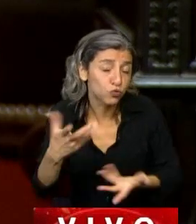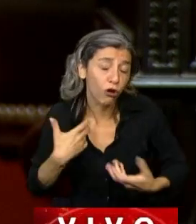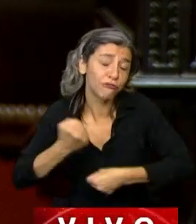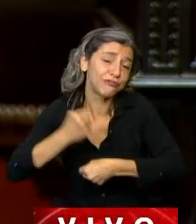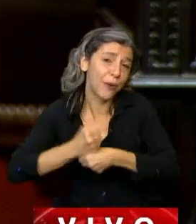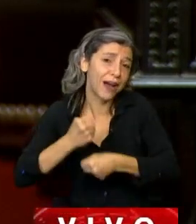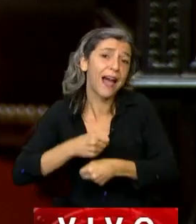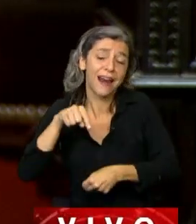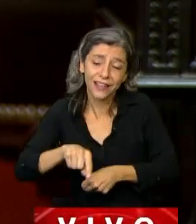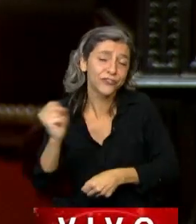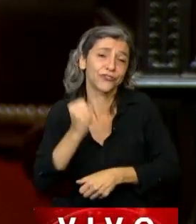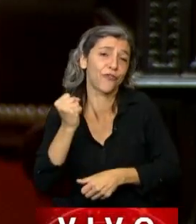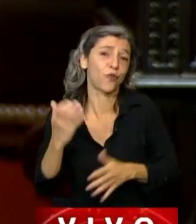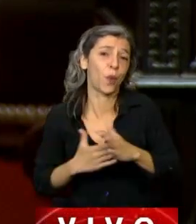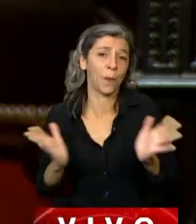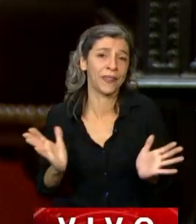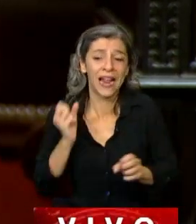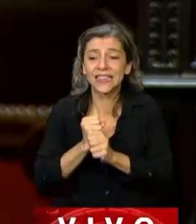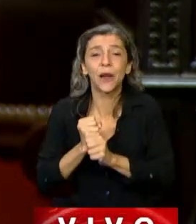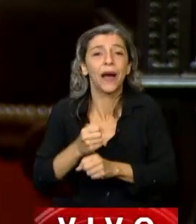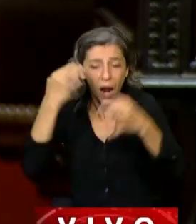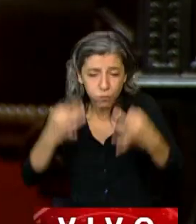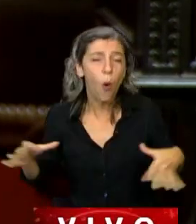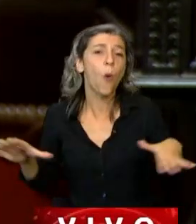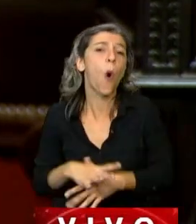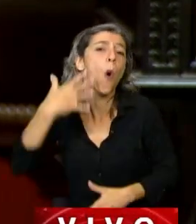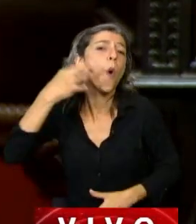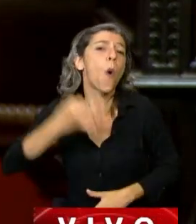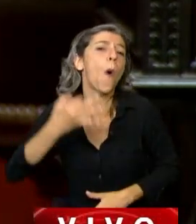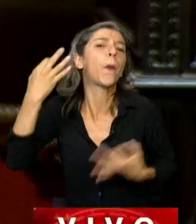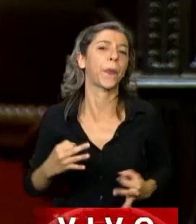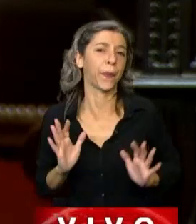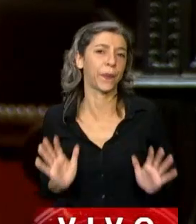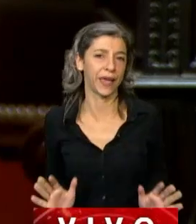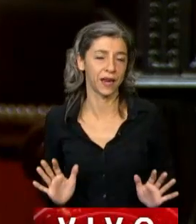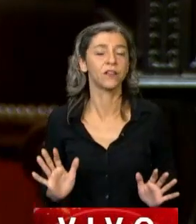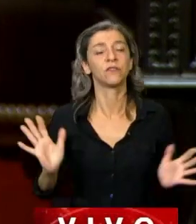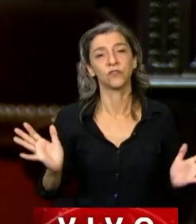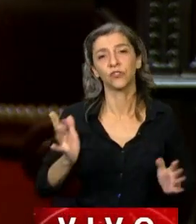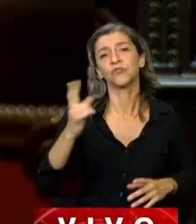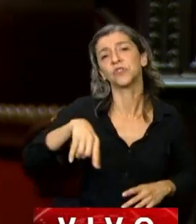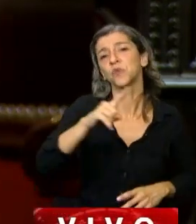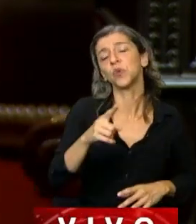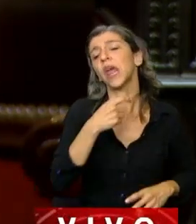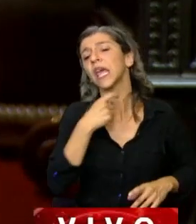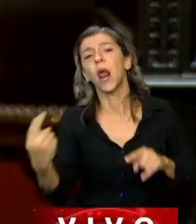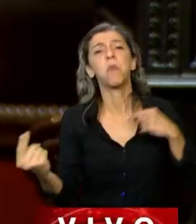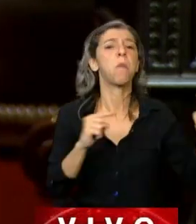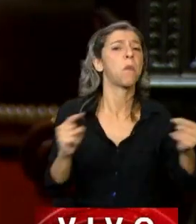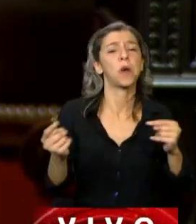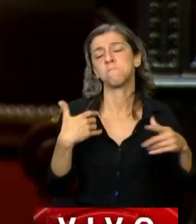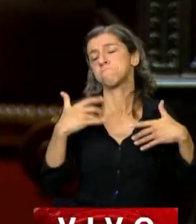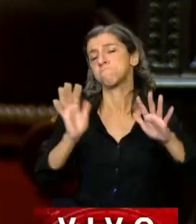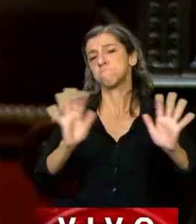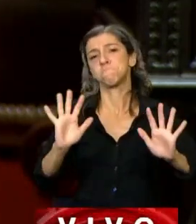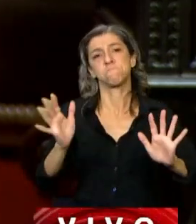lo políticamente correcto. No voy a dejar de responder a quienes pretenden hacer de esto una rivalidad de lobbies.